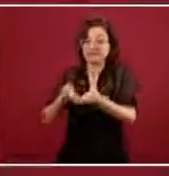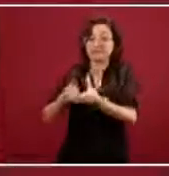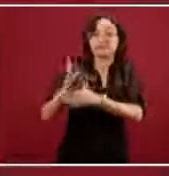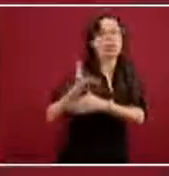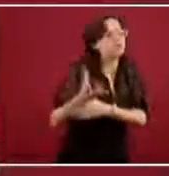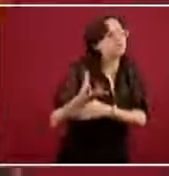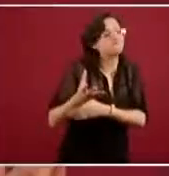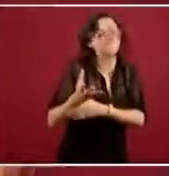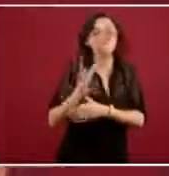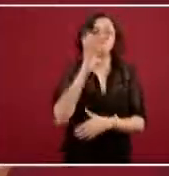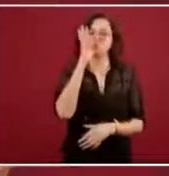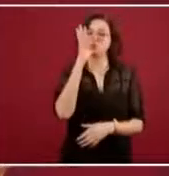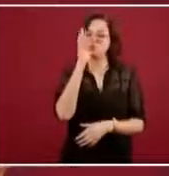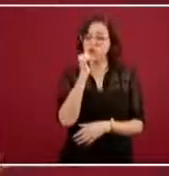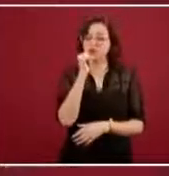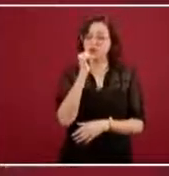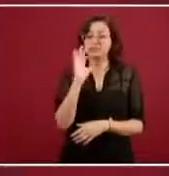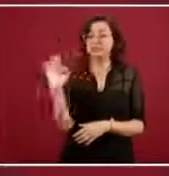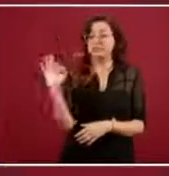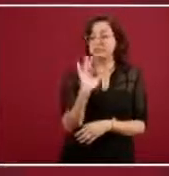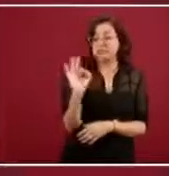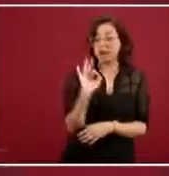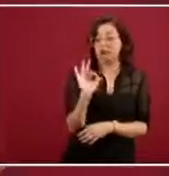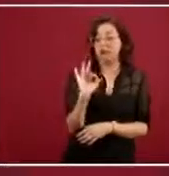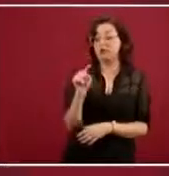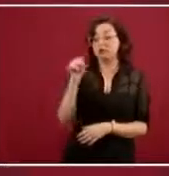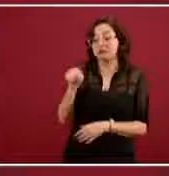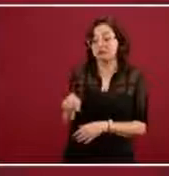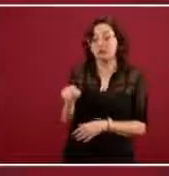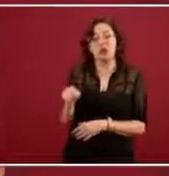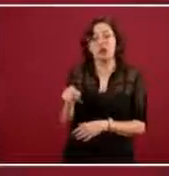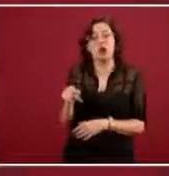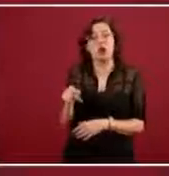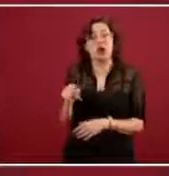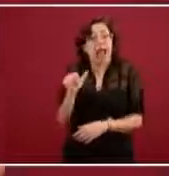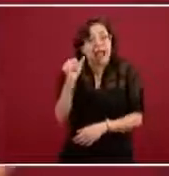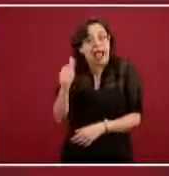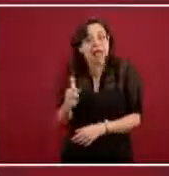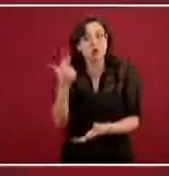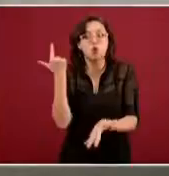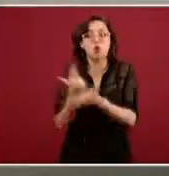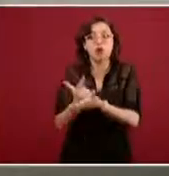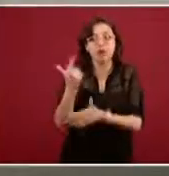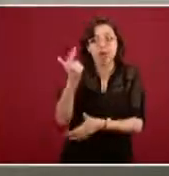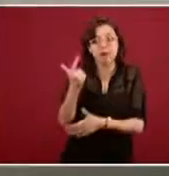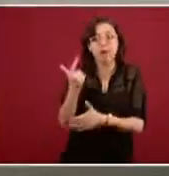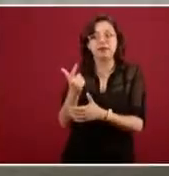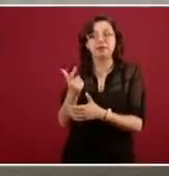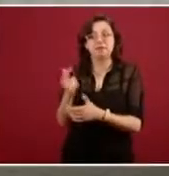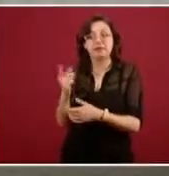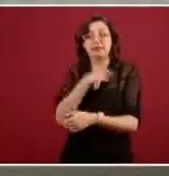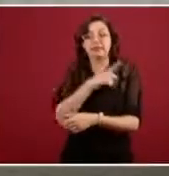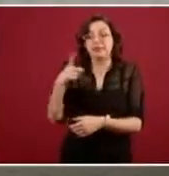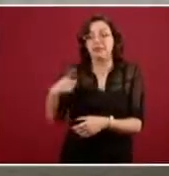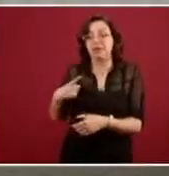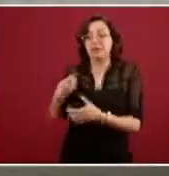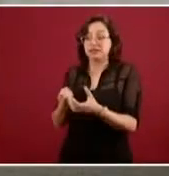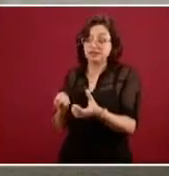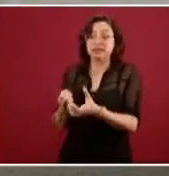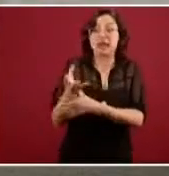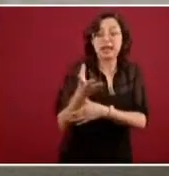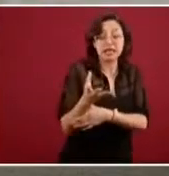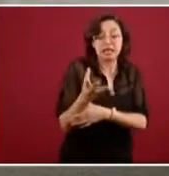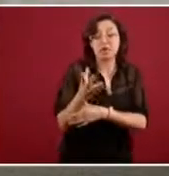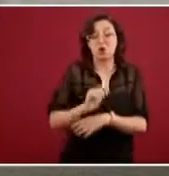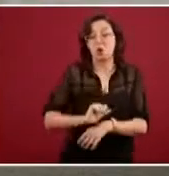que moverse más allá de esos sitios, por alguna razón apremiante, justificada, que existan los mecanismos de filtro, de